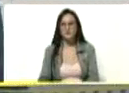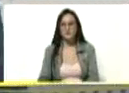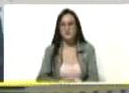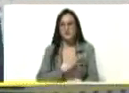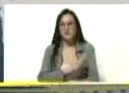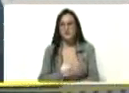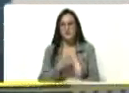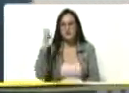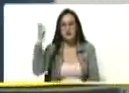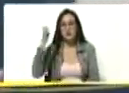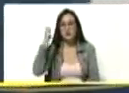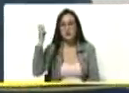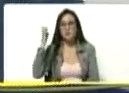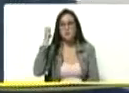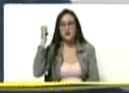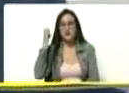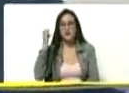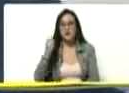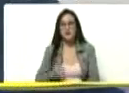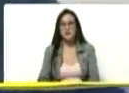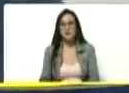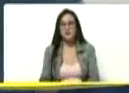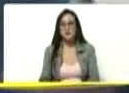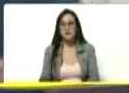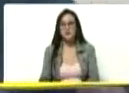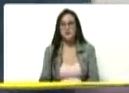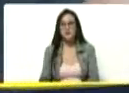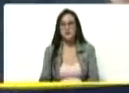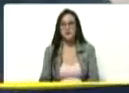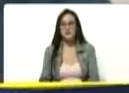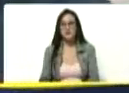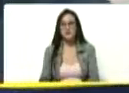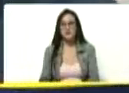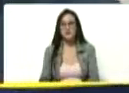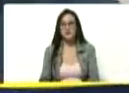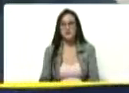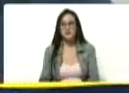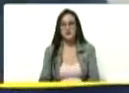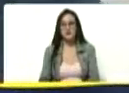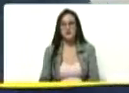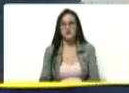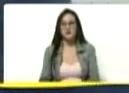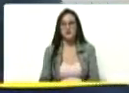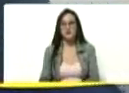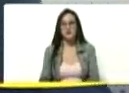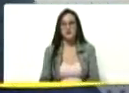potencias europeas firmando a través de países que tenían ocupados.